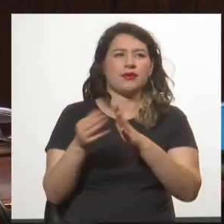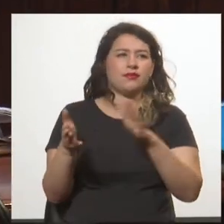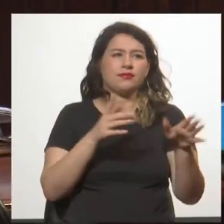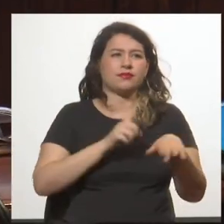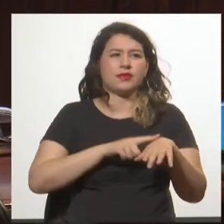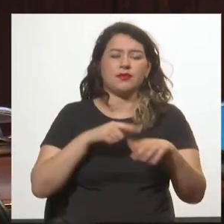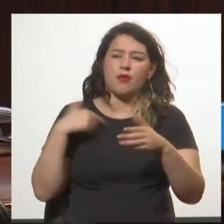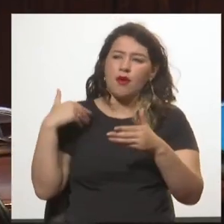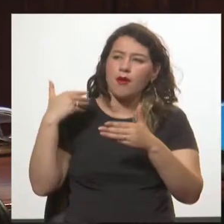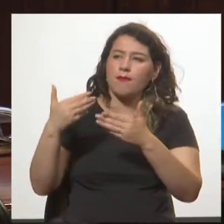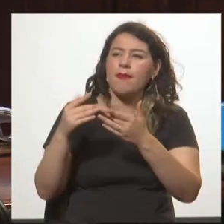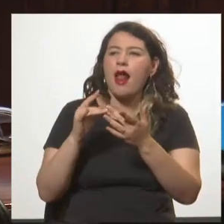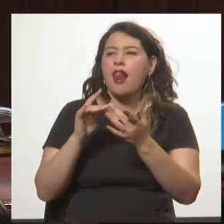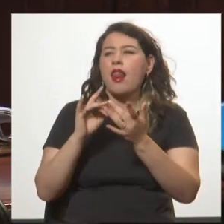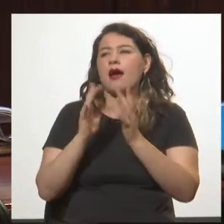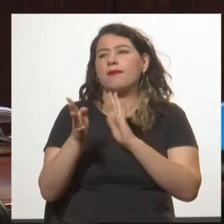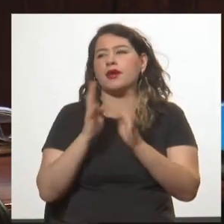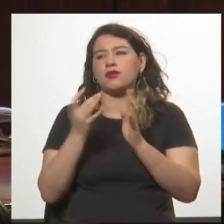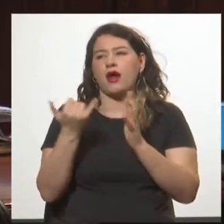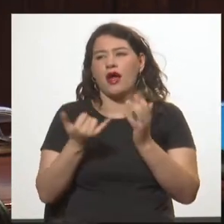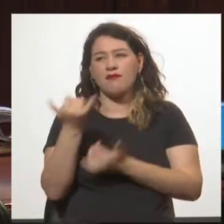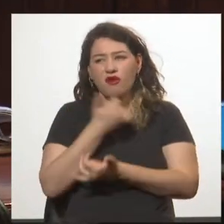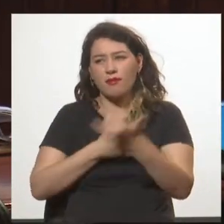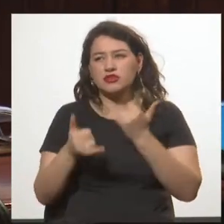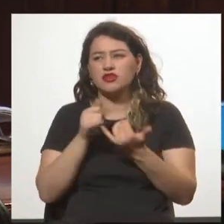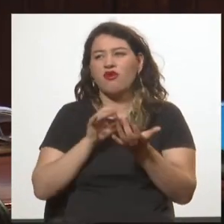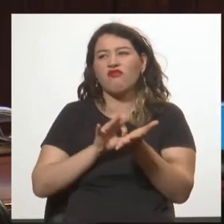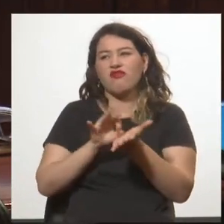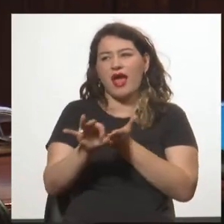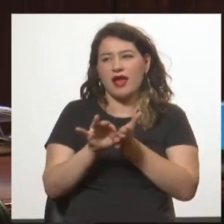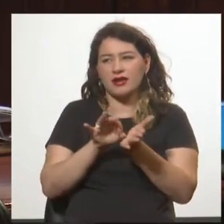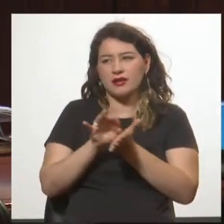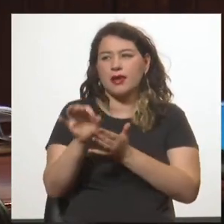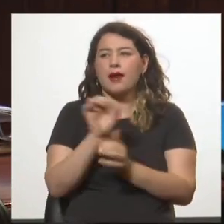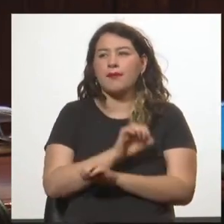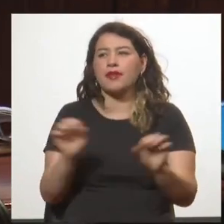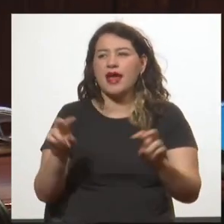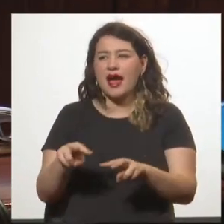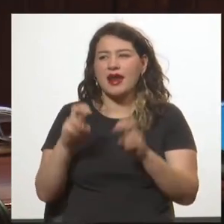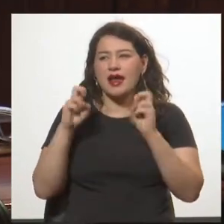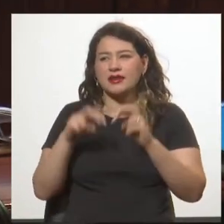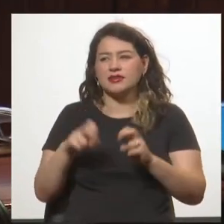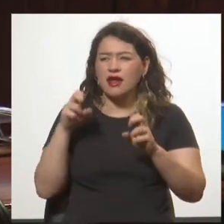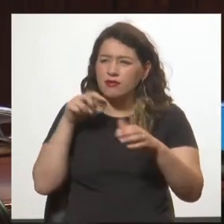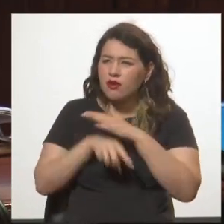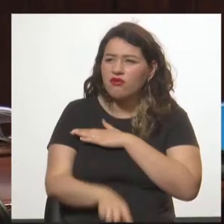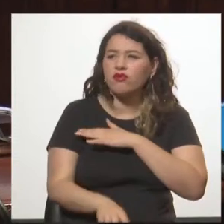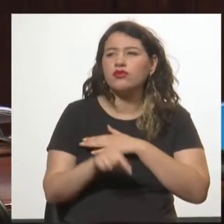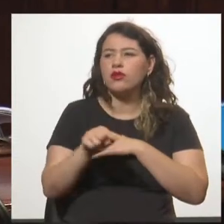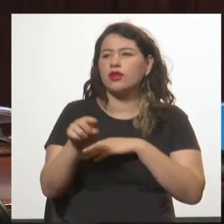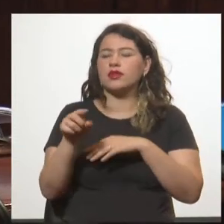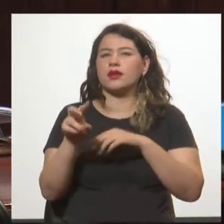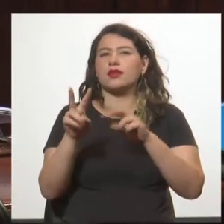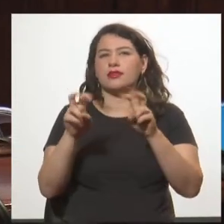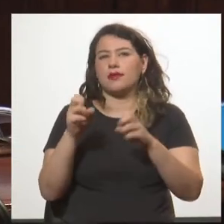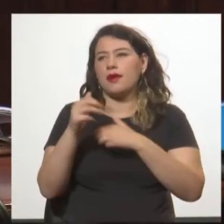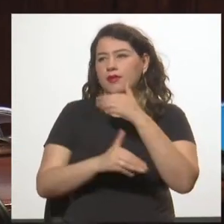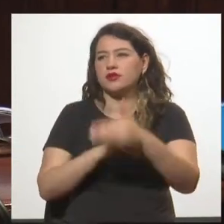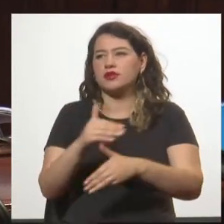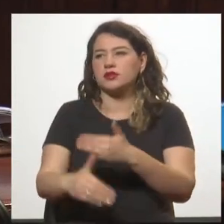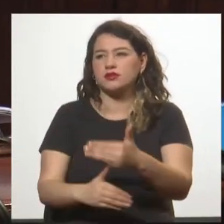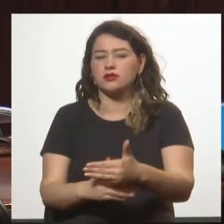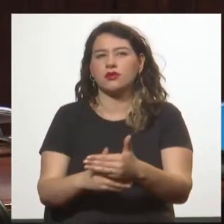el parlamento cuenta con información fidedigna para poder analizar a fondo este controvertido proceso